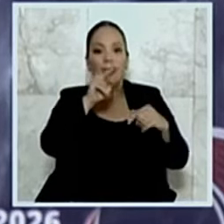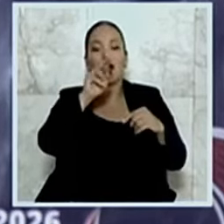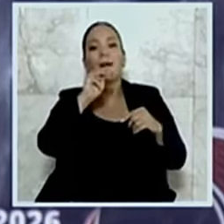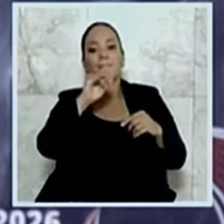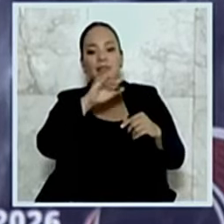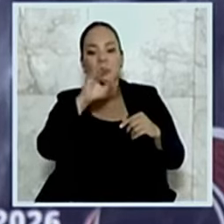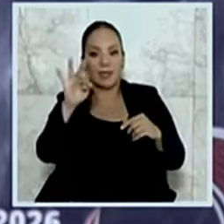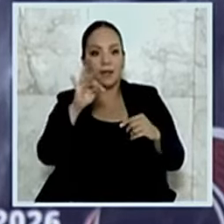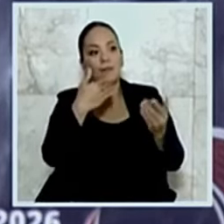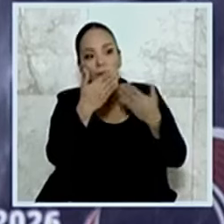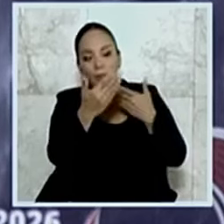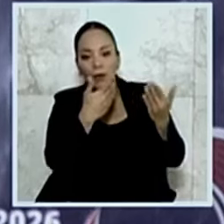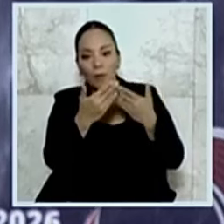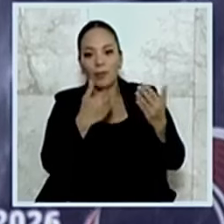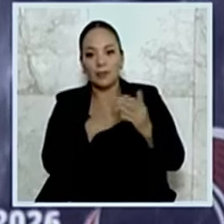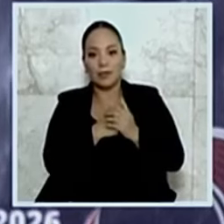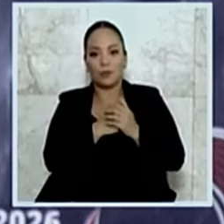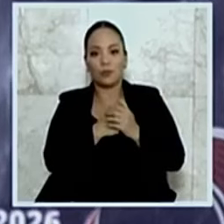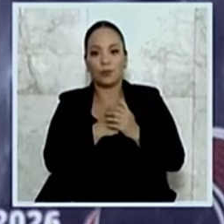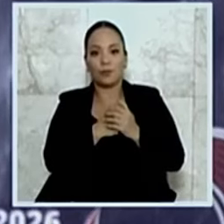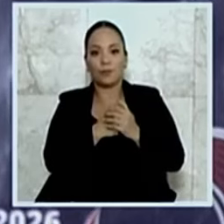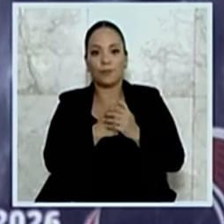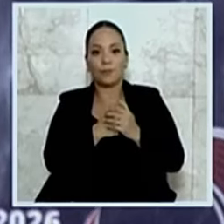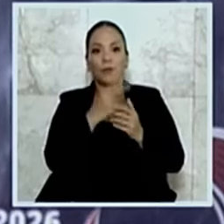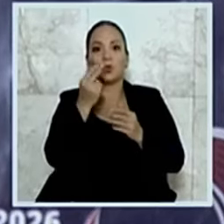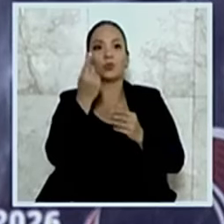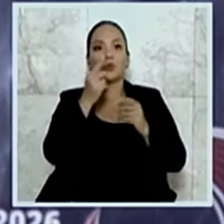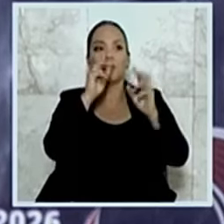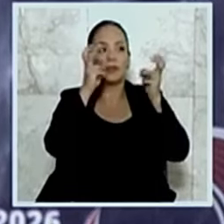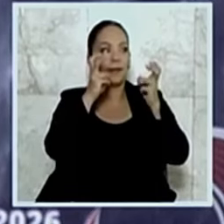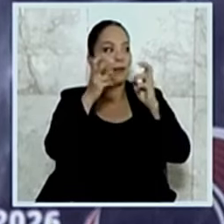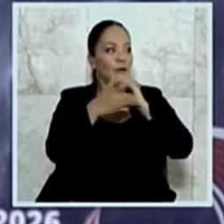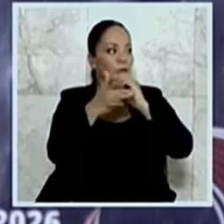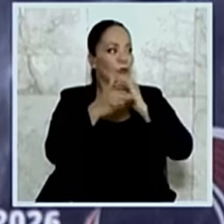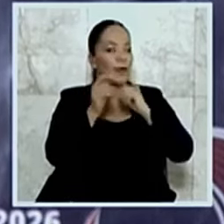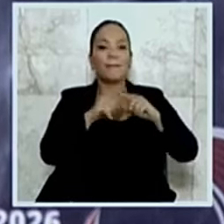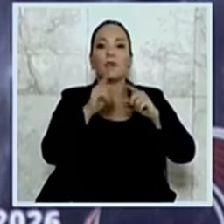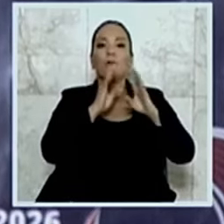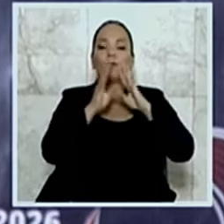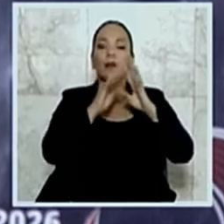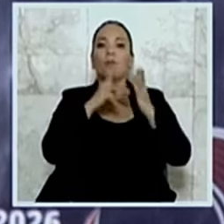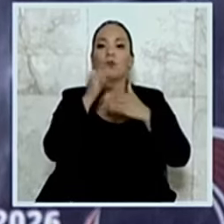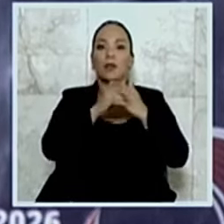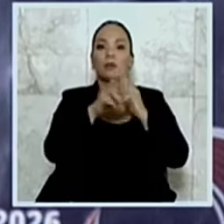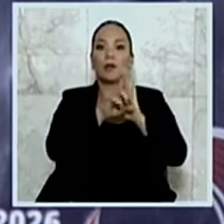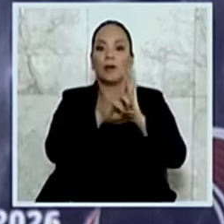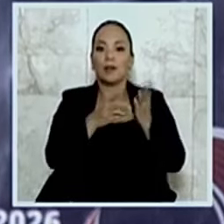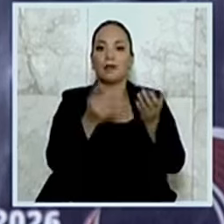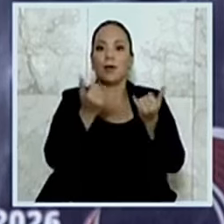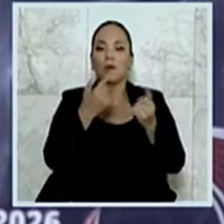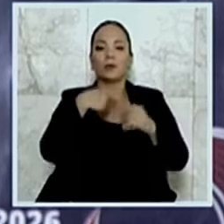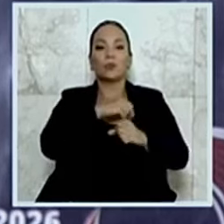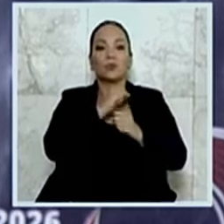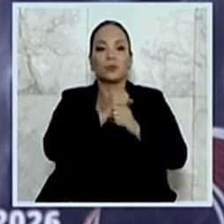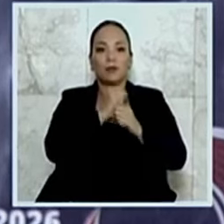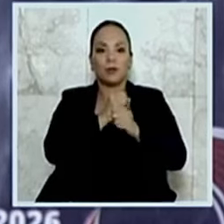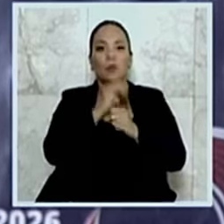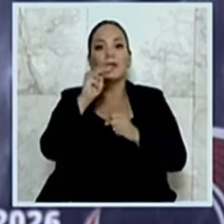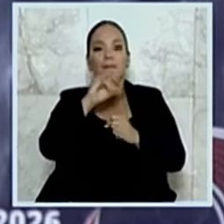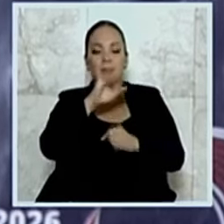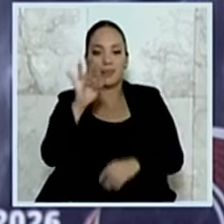sí les pediría que, como dijo la ministra Díaz, hubiera sido genial que vengan al MISIT para que